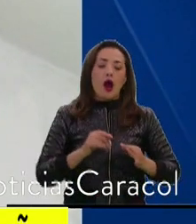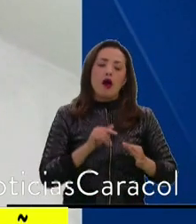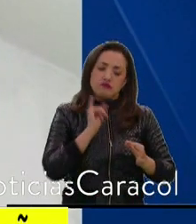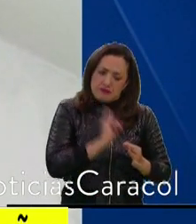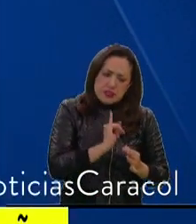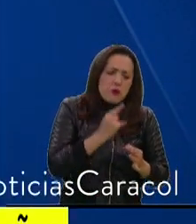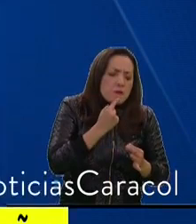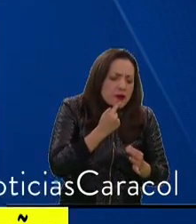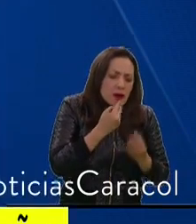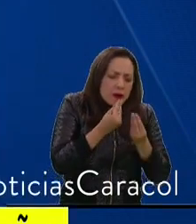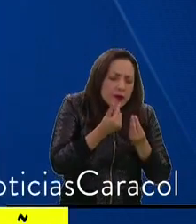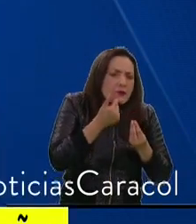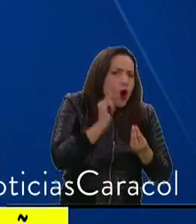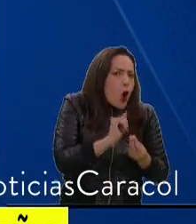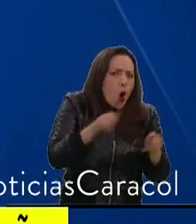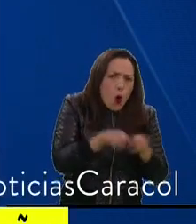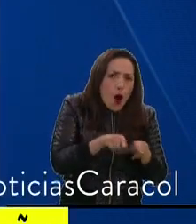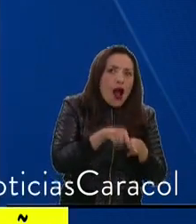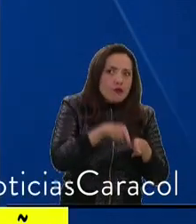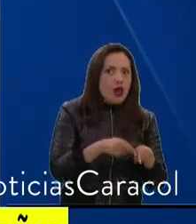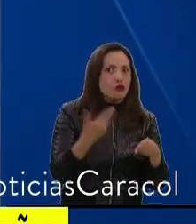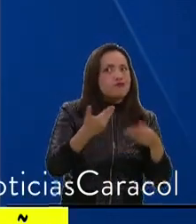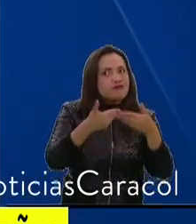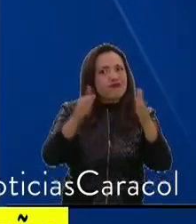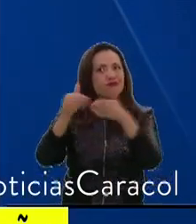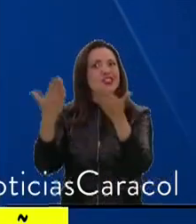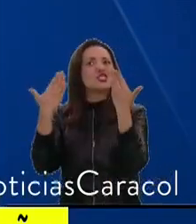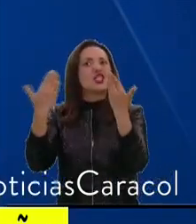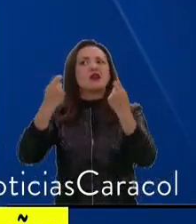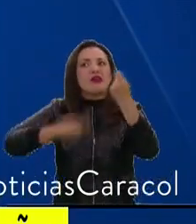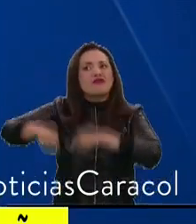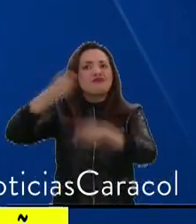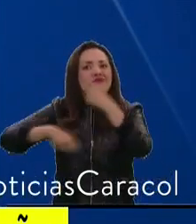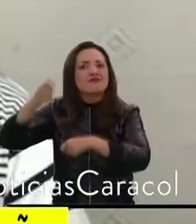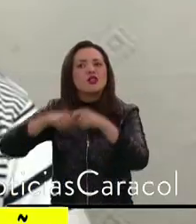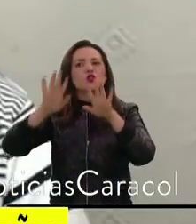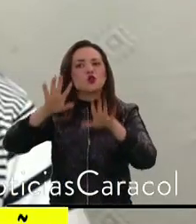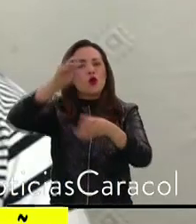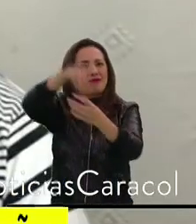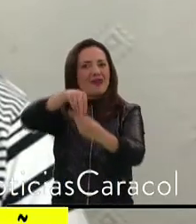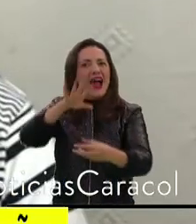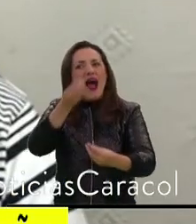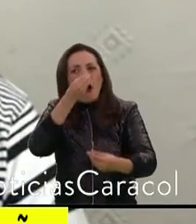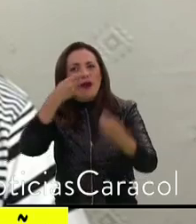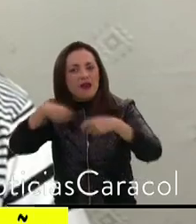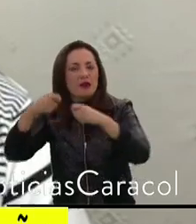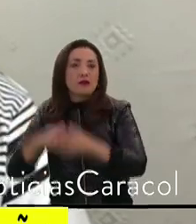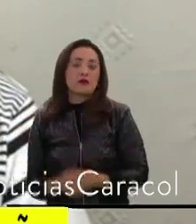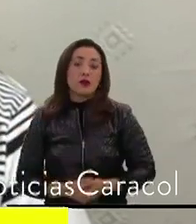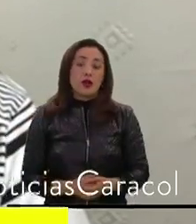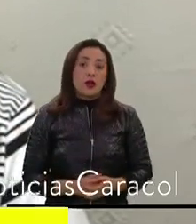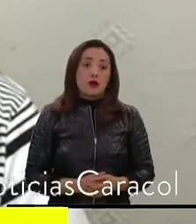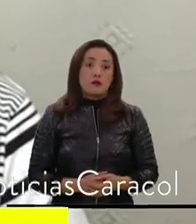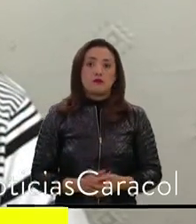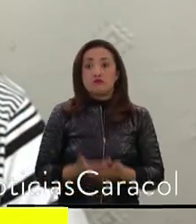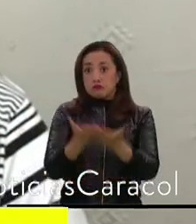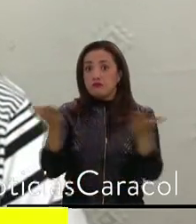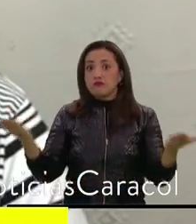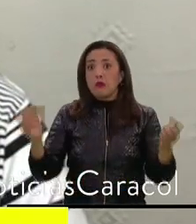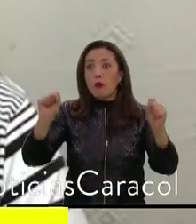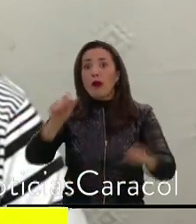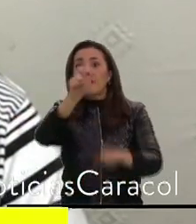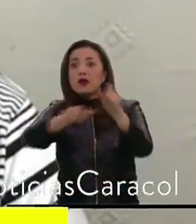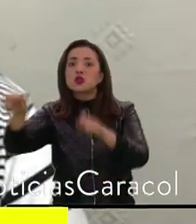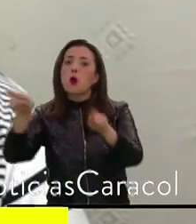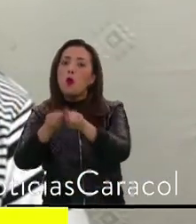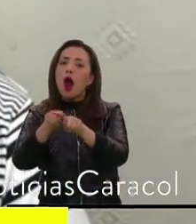es una gran innovación que abre muchas posibilidades en la industria logrando así que la gente lo consuma con